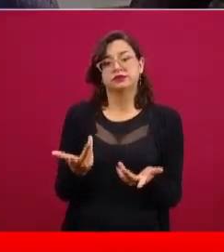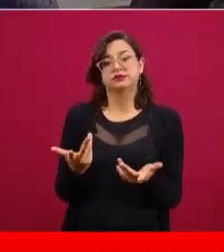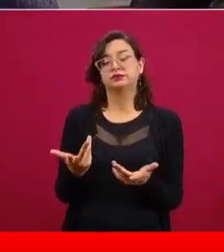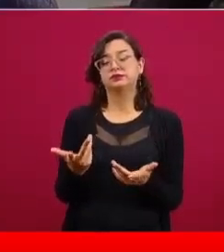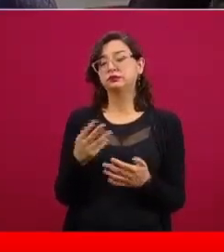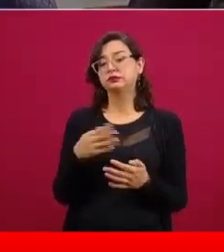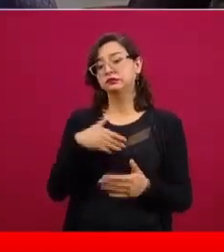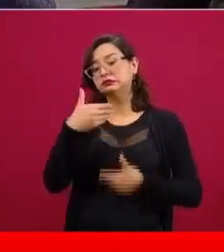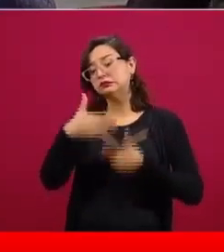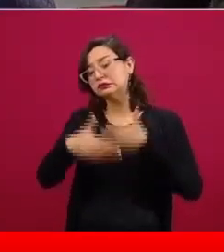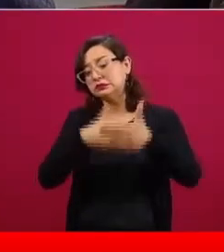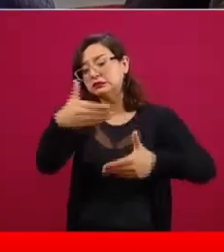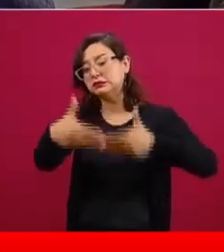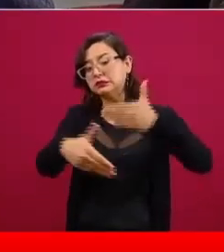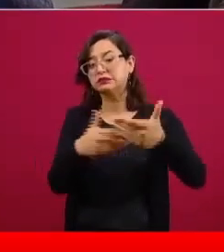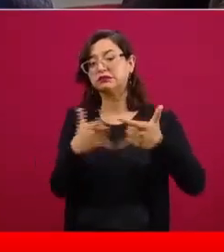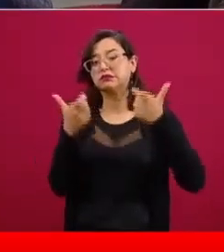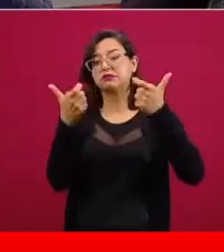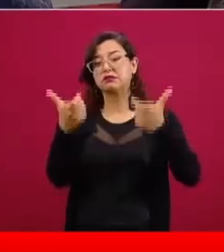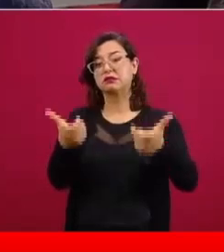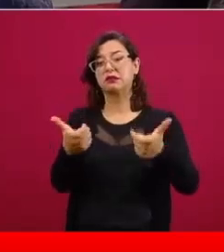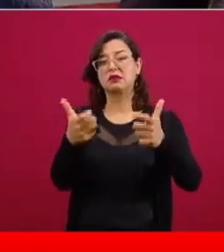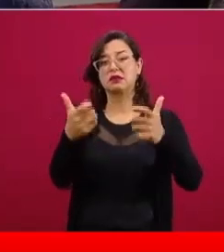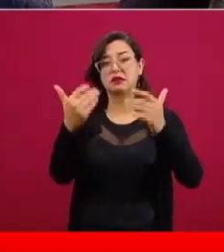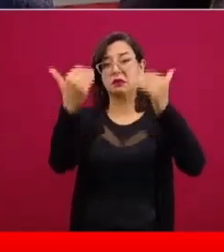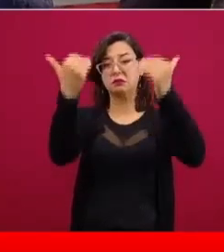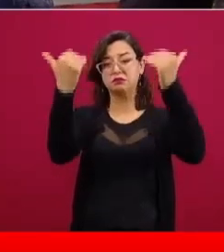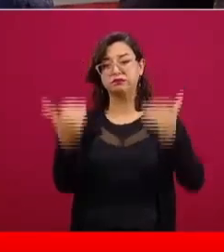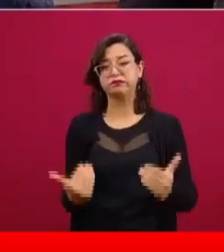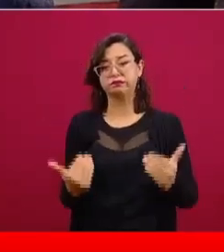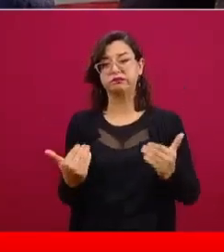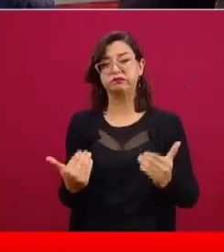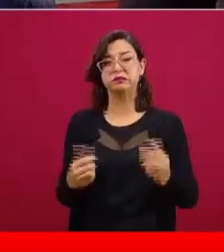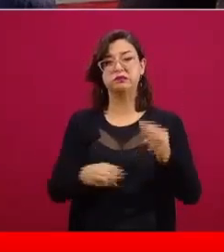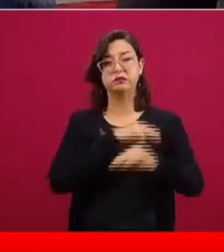recesión económica, a pesar de todo eso,